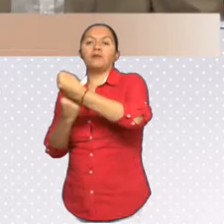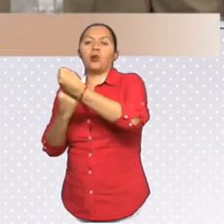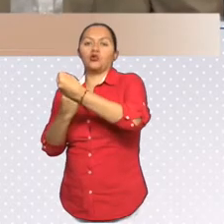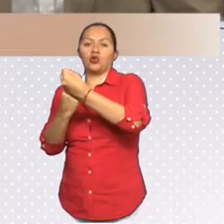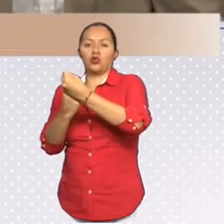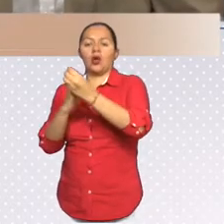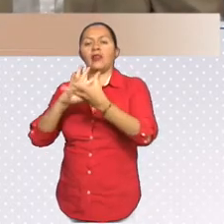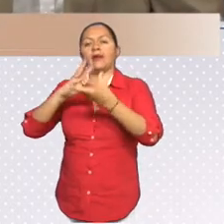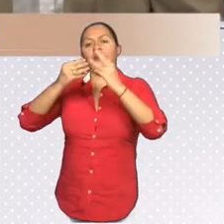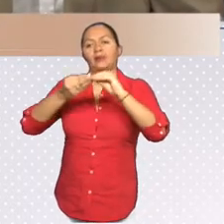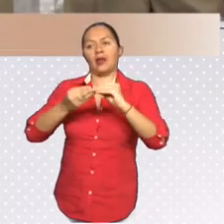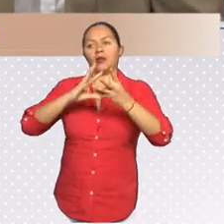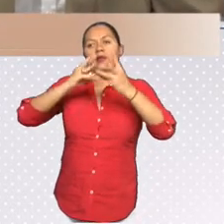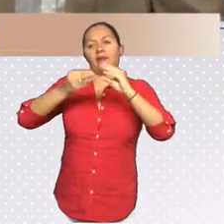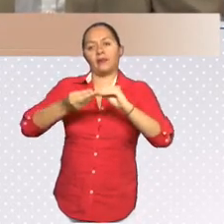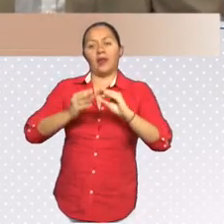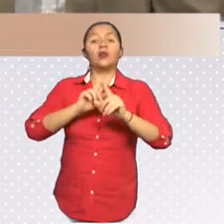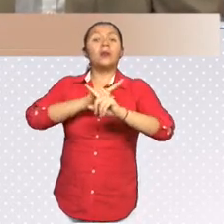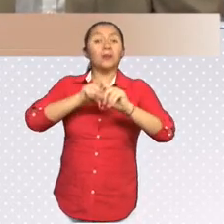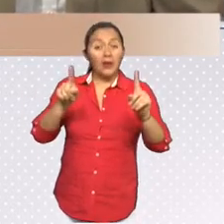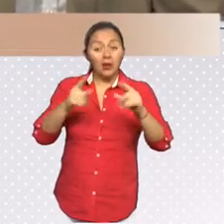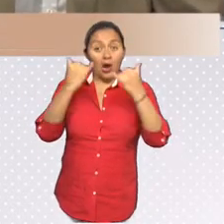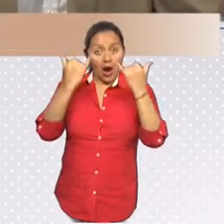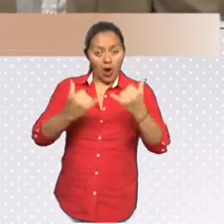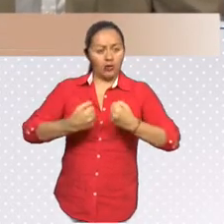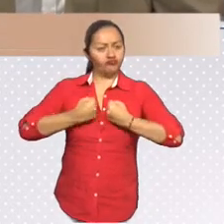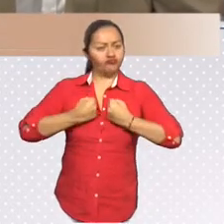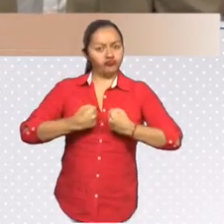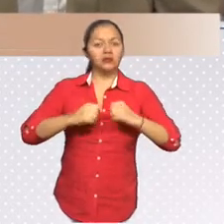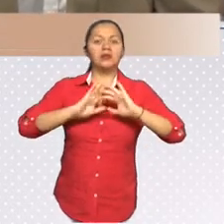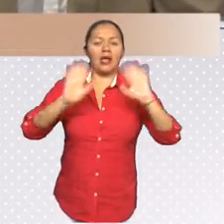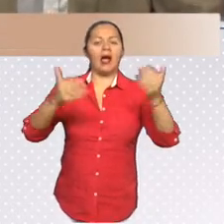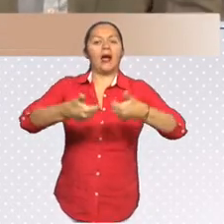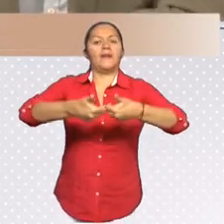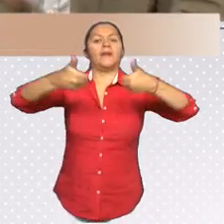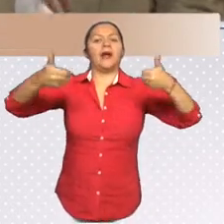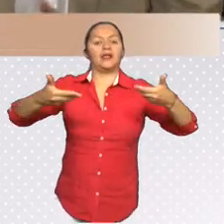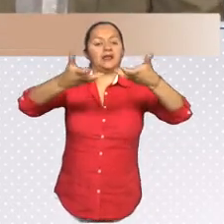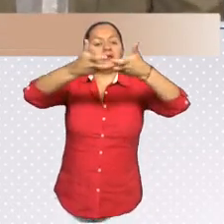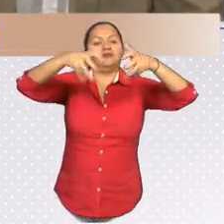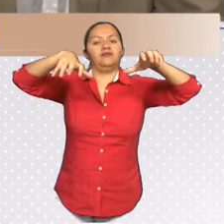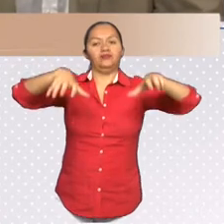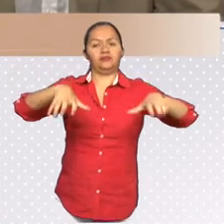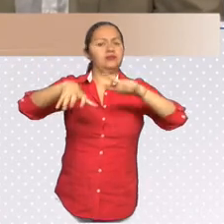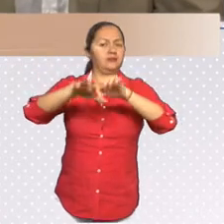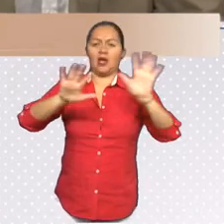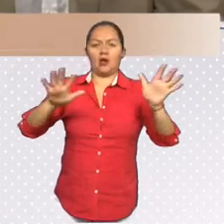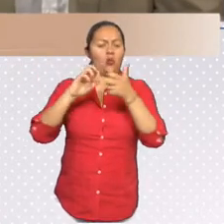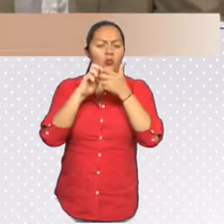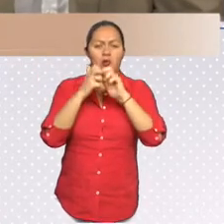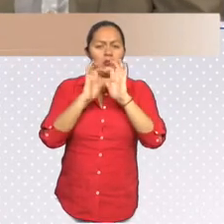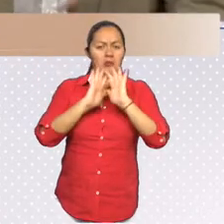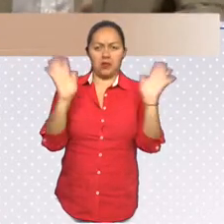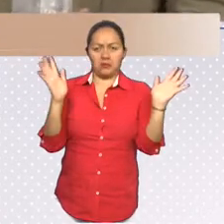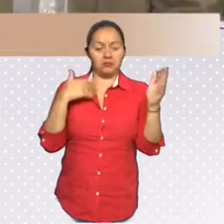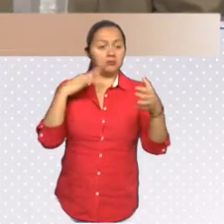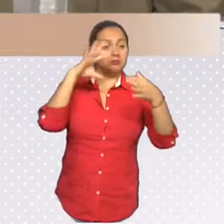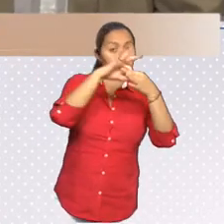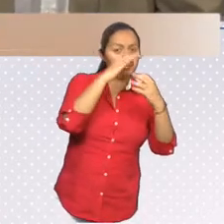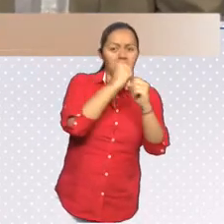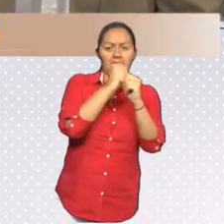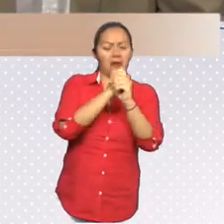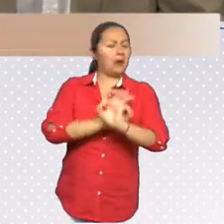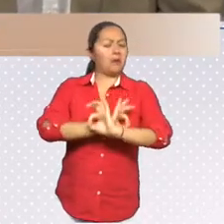pero porque no había una estructura como la que es hoy en día del deporte adaptado. Entonces ya no tenemos ningún trabajo en